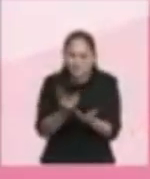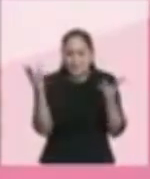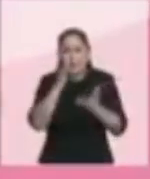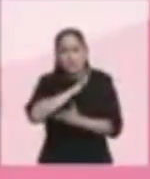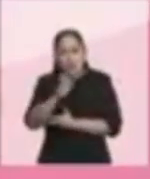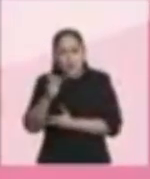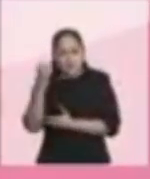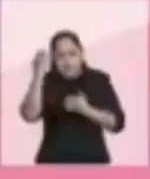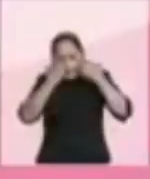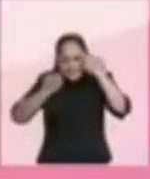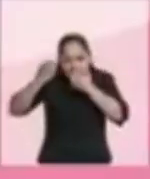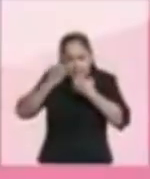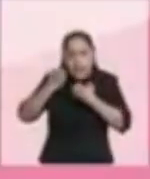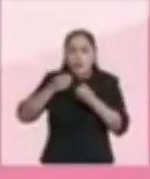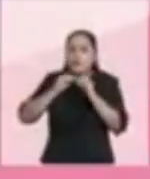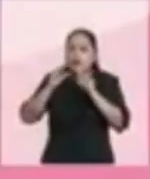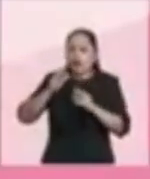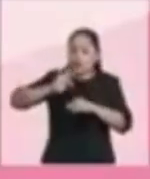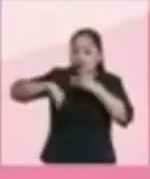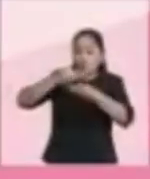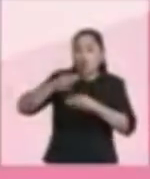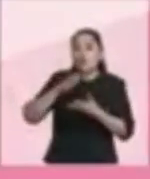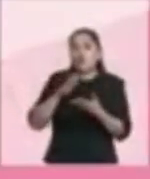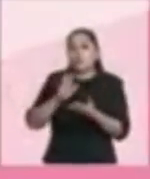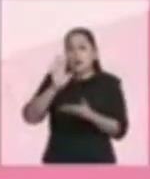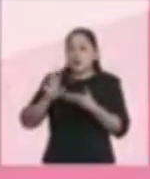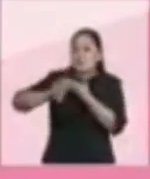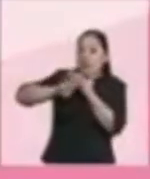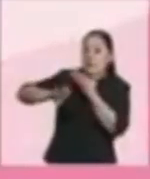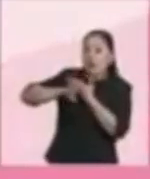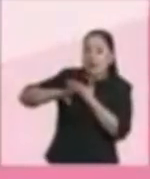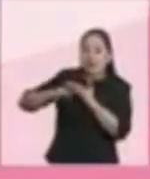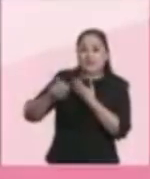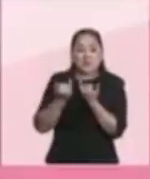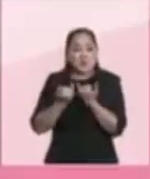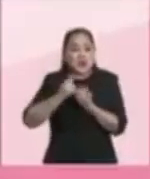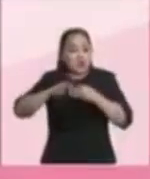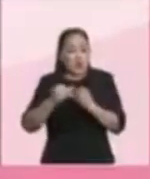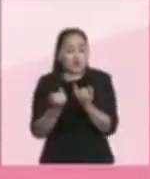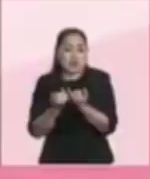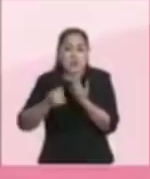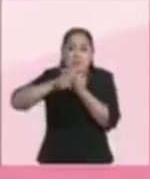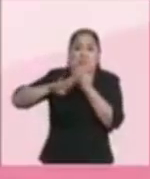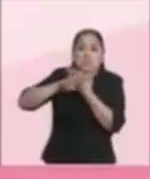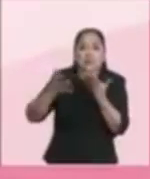pues todos están aquí contra mí echándome un montón. Miren.